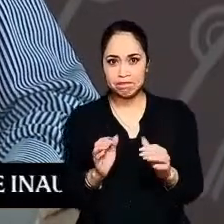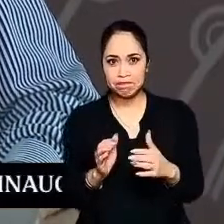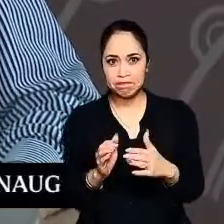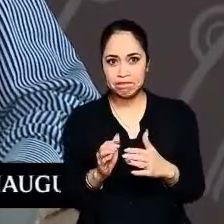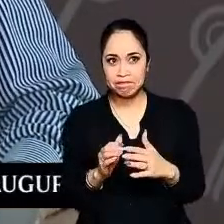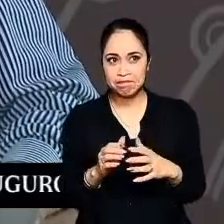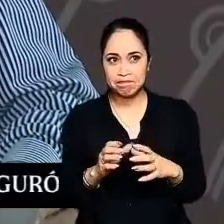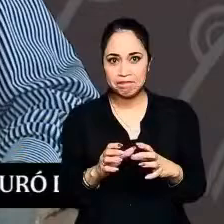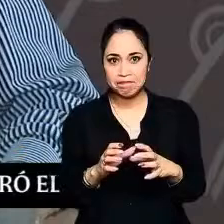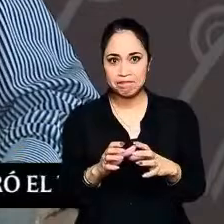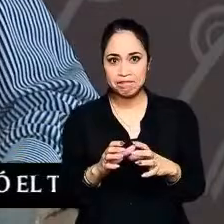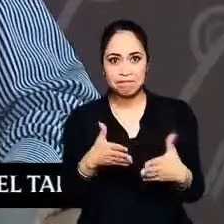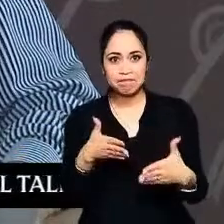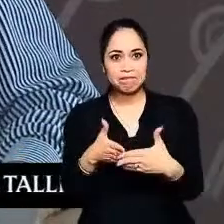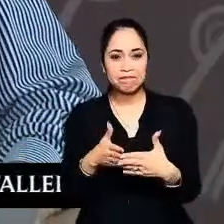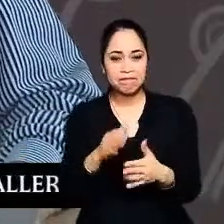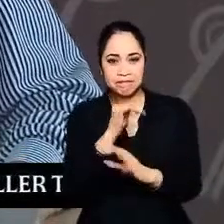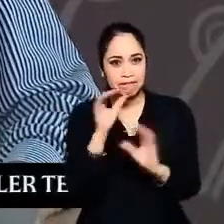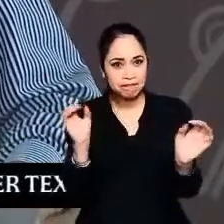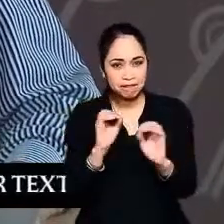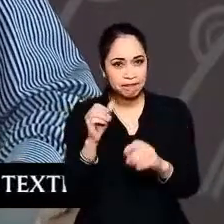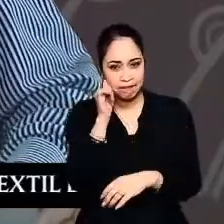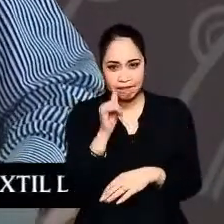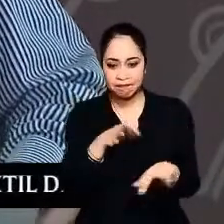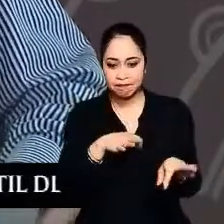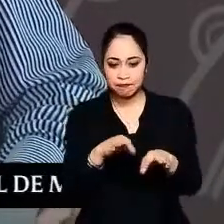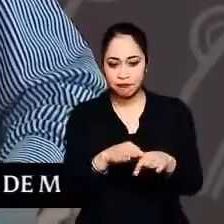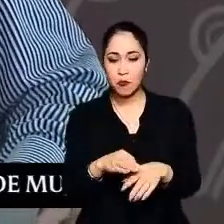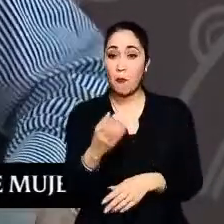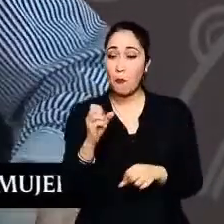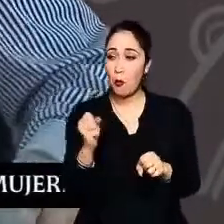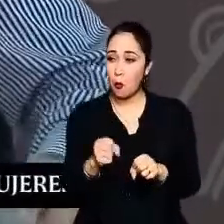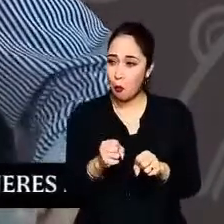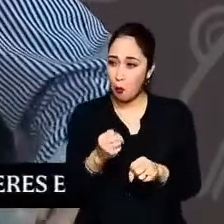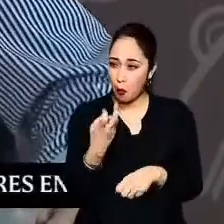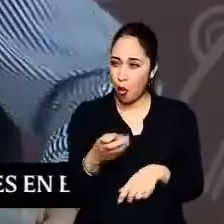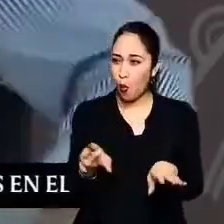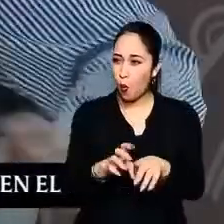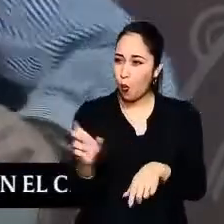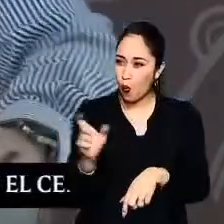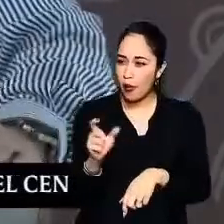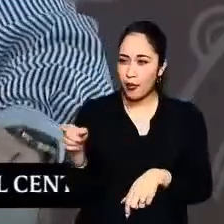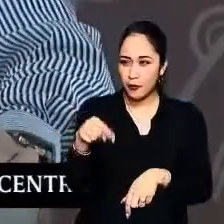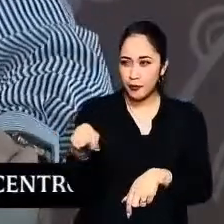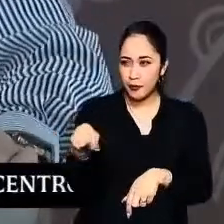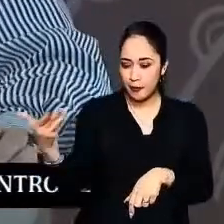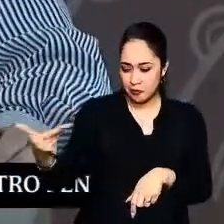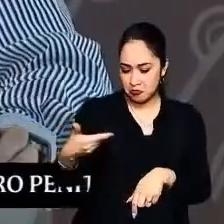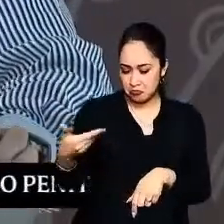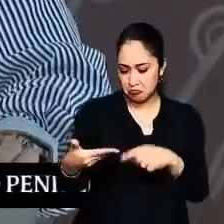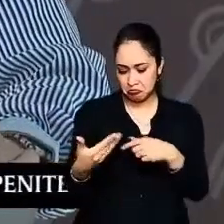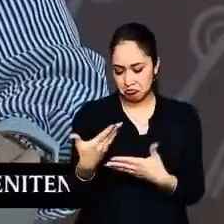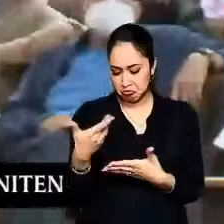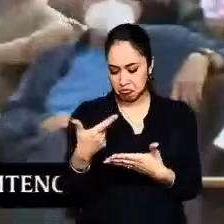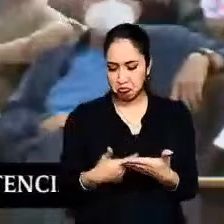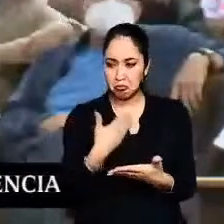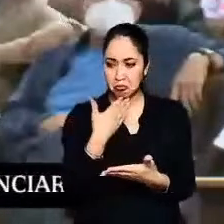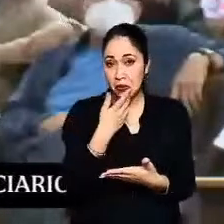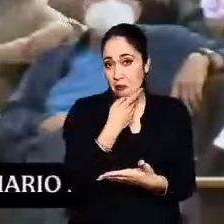Cuando haya un pliego petitorio, por favor, me lo dicen. ¿Qué tanto se ha avanzado este pliego petitorio? No lo existe.